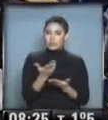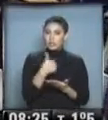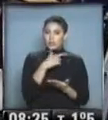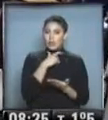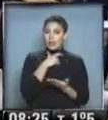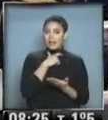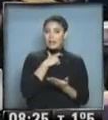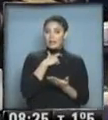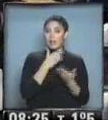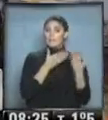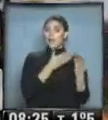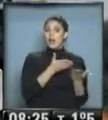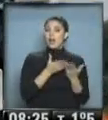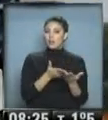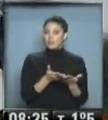querían mantener